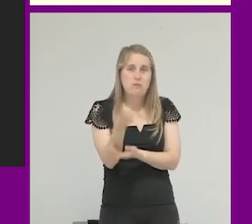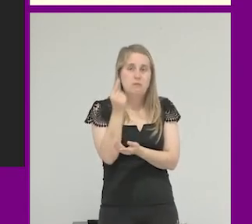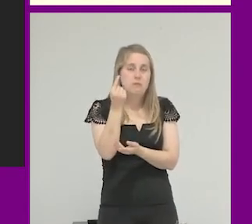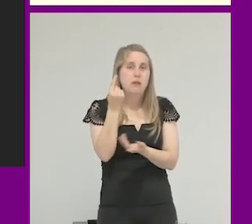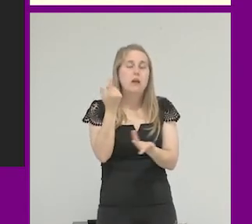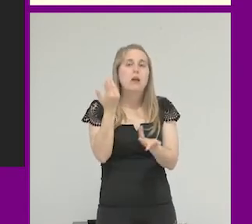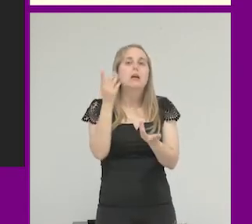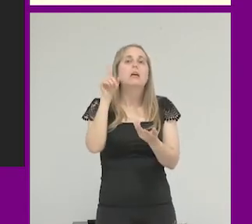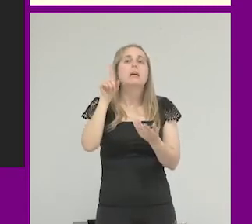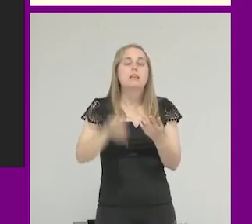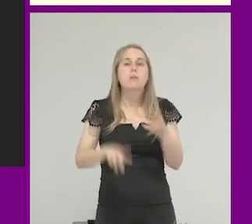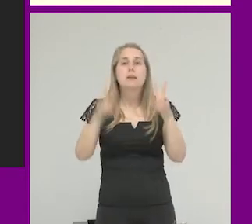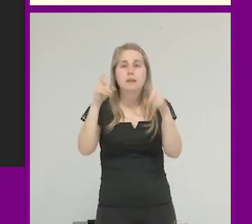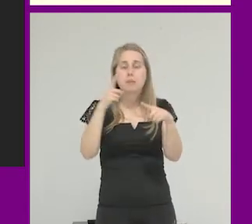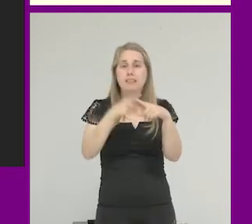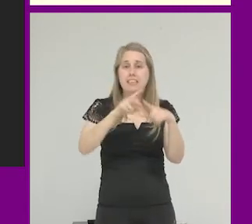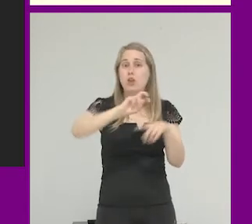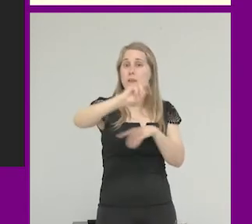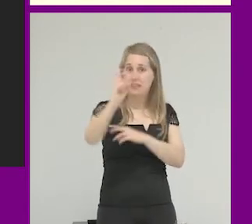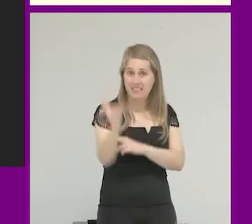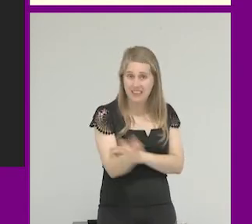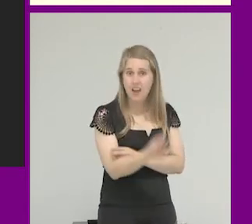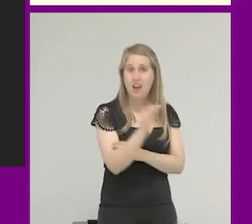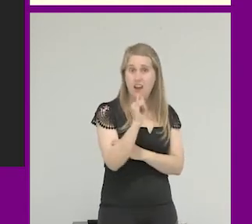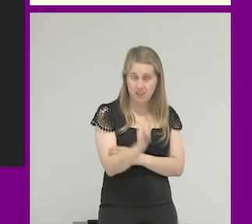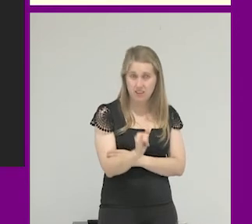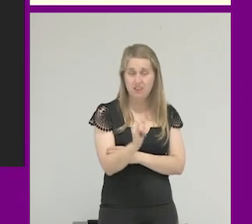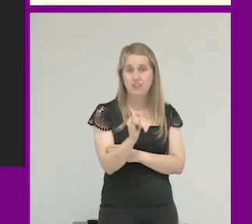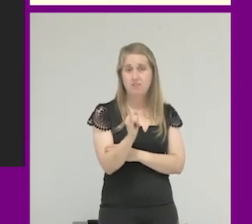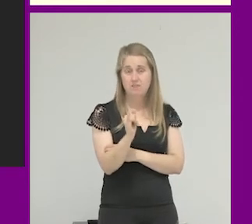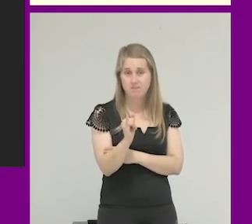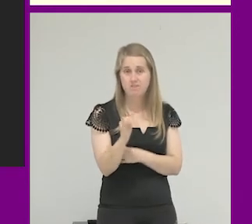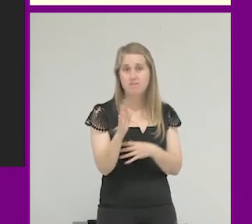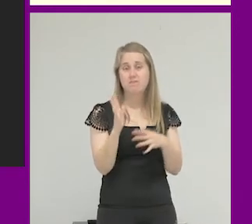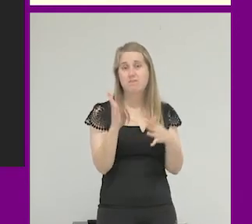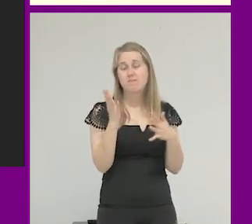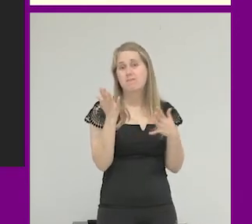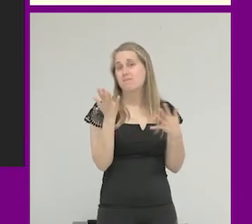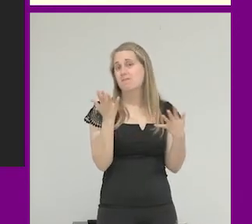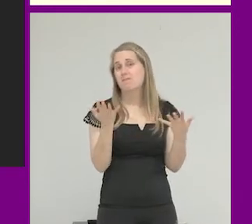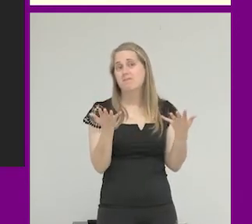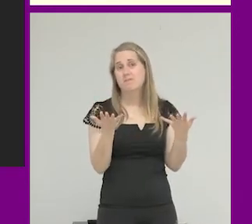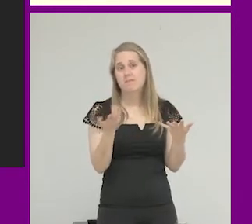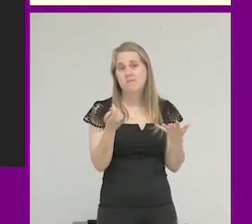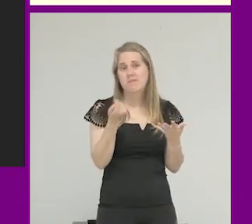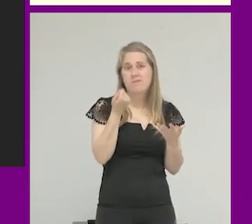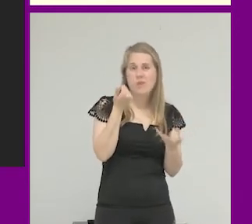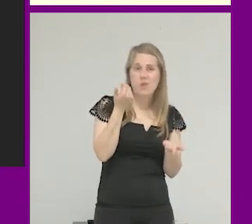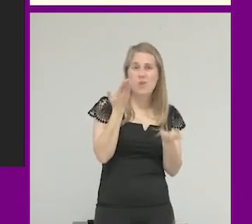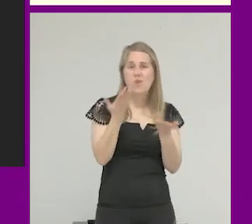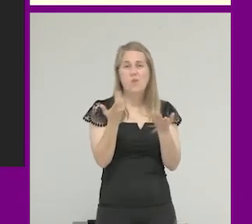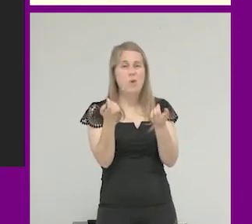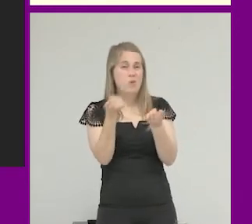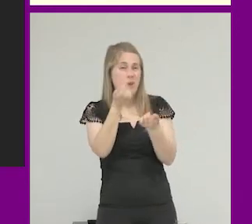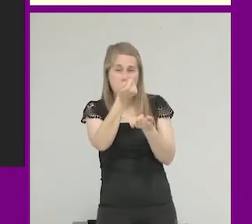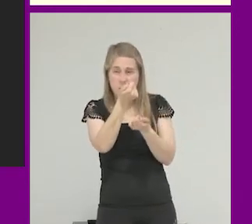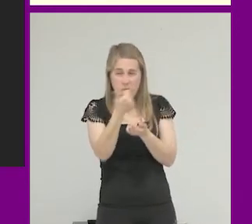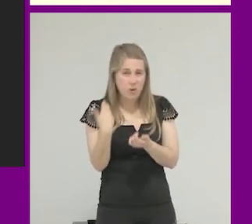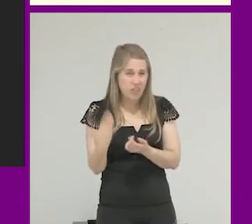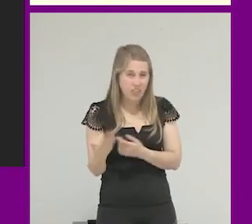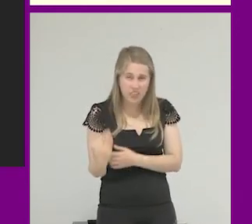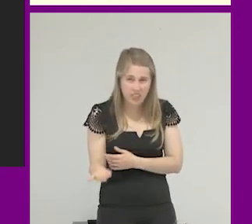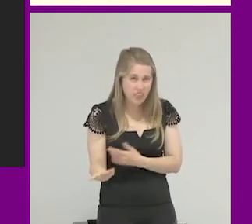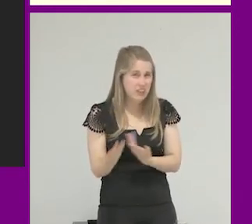baldin badago sexu aniztasuna bueno, oso tratamendua oso eskasa edo